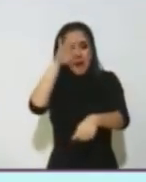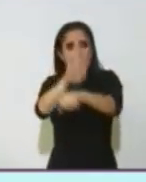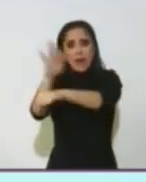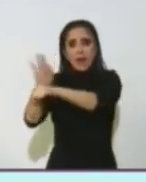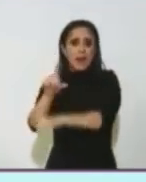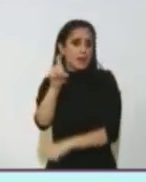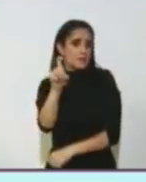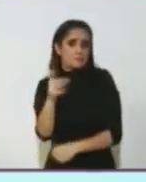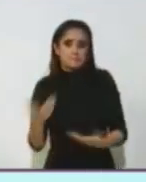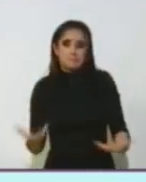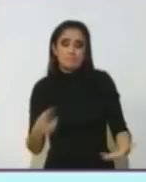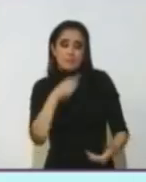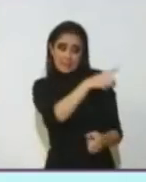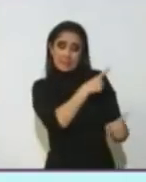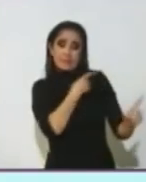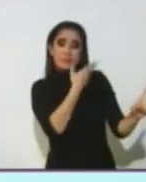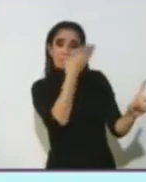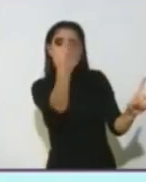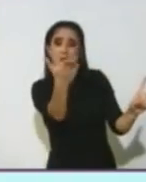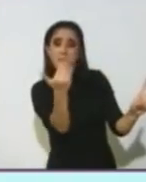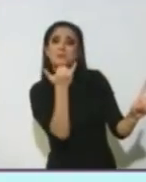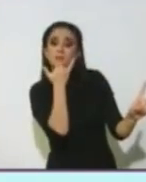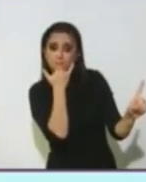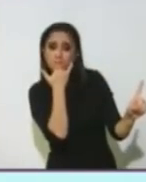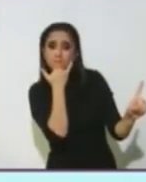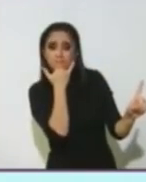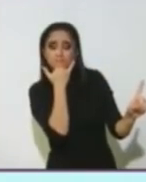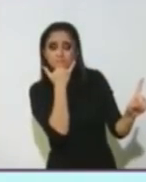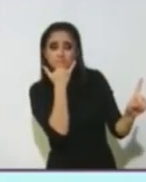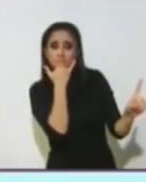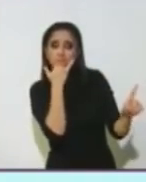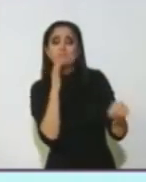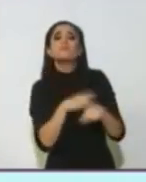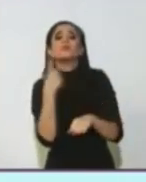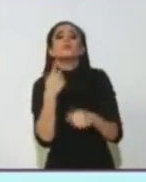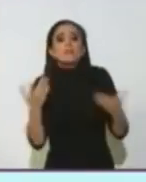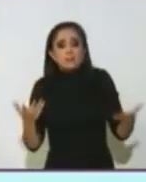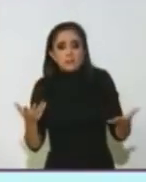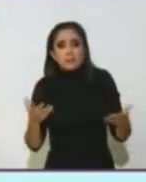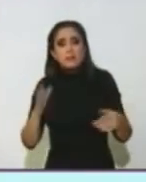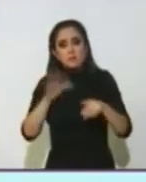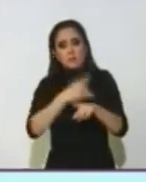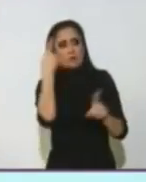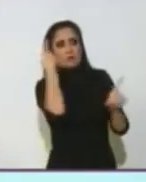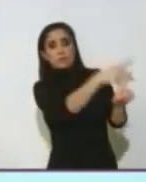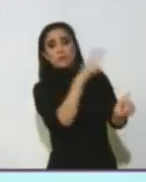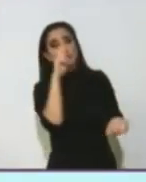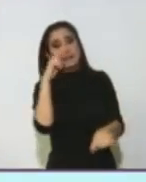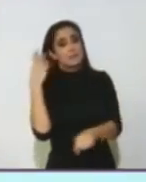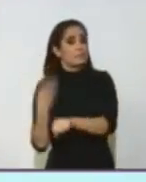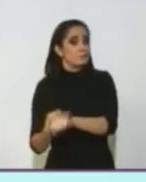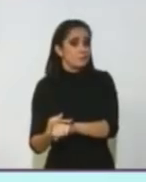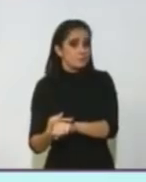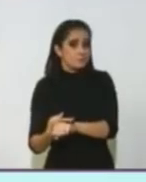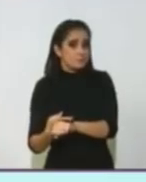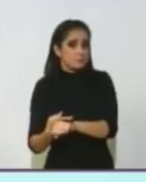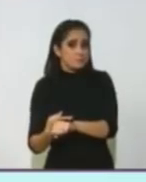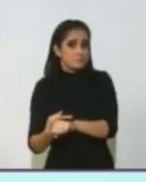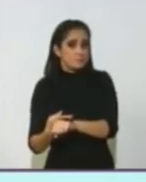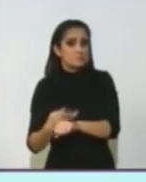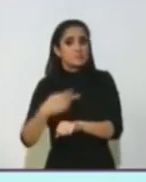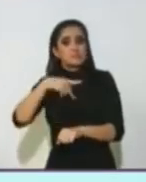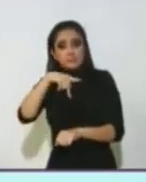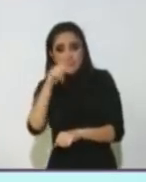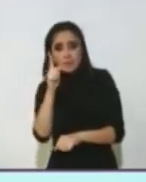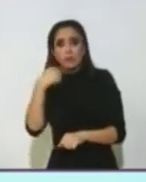debería pedirte perdón perdón porque al final de cuentas fue su responsabilidad pero yo tengo la